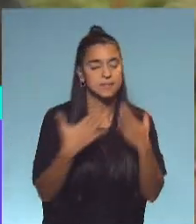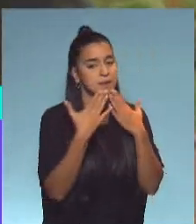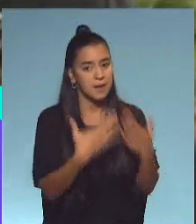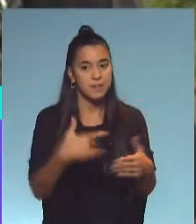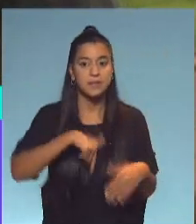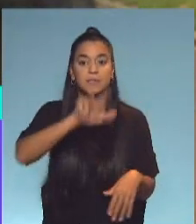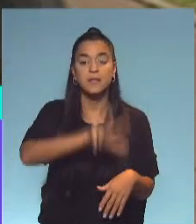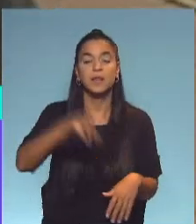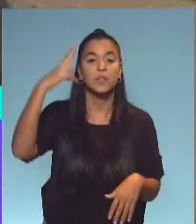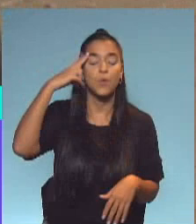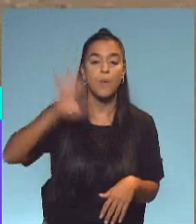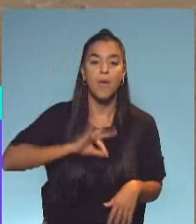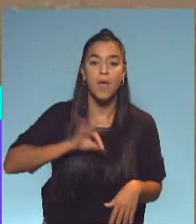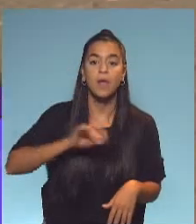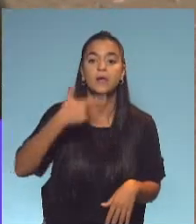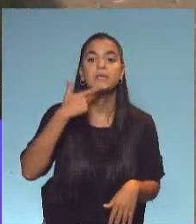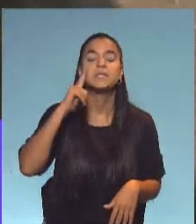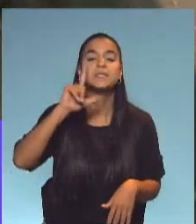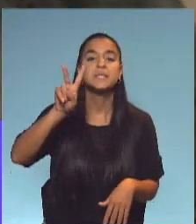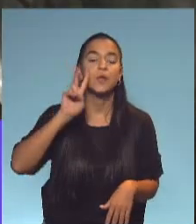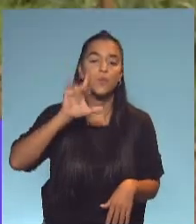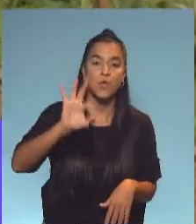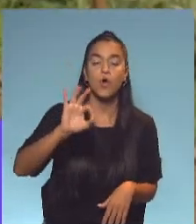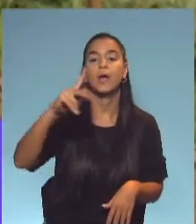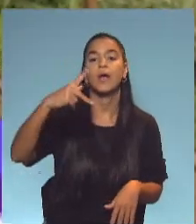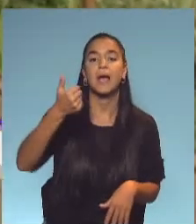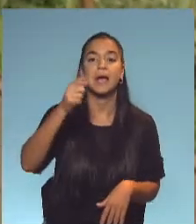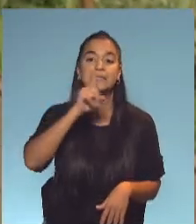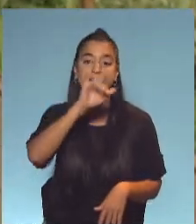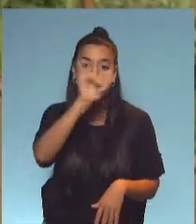decíamos, la palabra de Silvio Katz, veterano de la Guerra de Malvinas. Adelante ustedes.